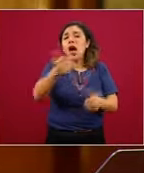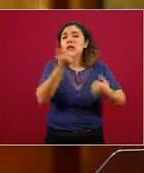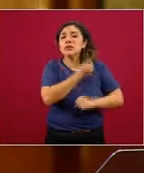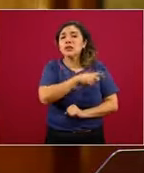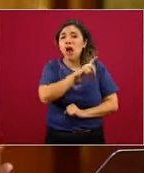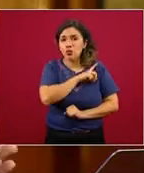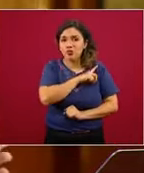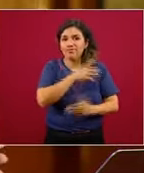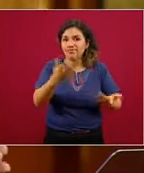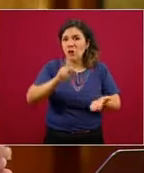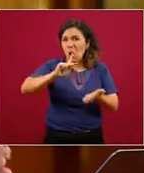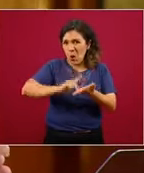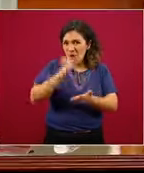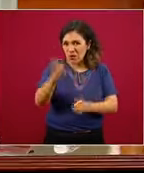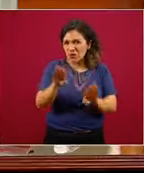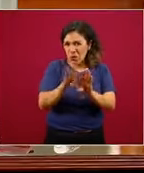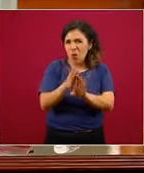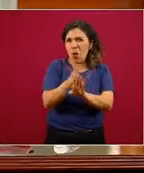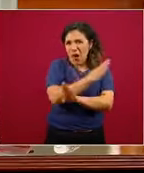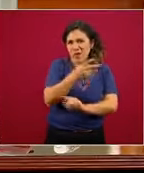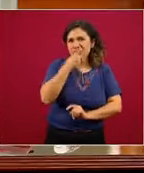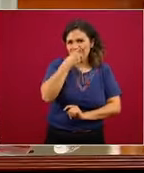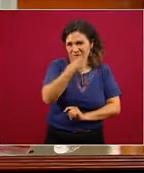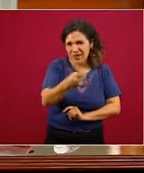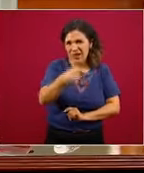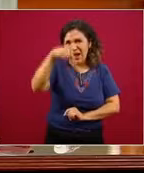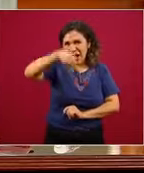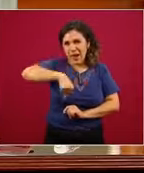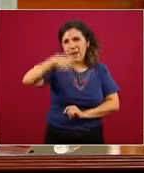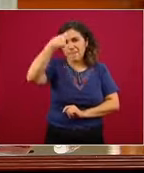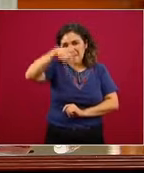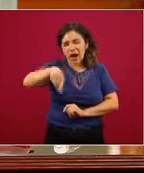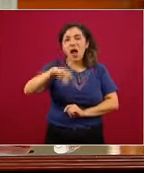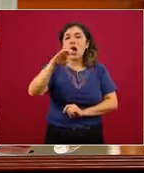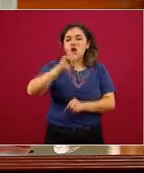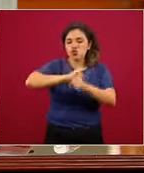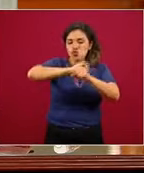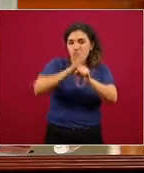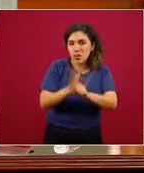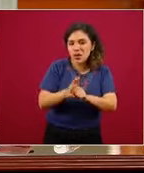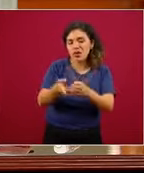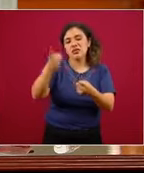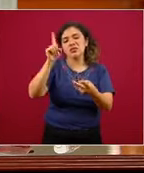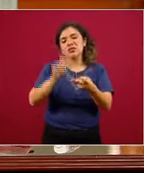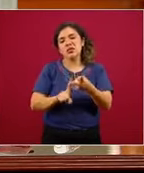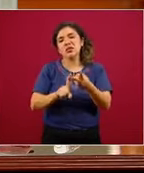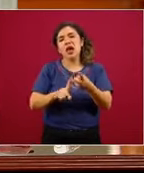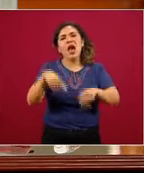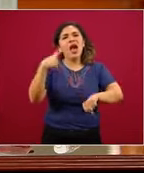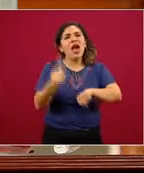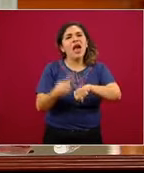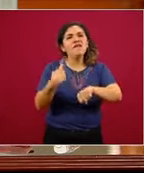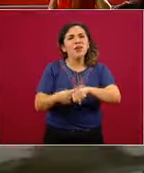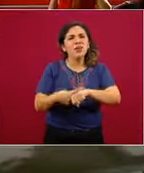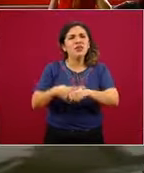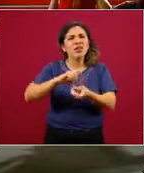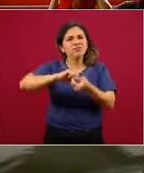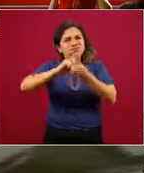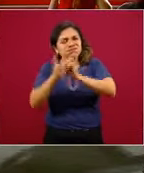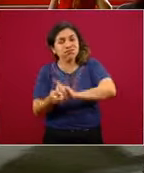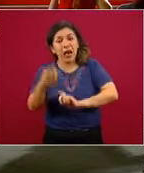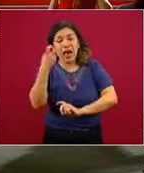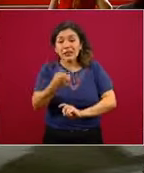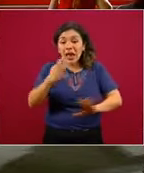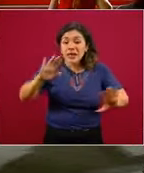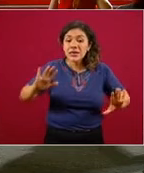salud. Nuevamente, como se ha comentado previamente para tanto COVID como para las enfermedades crónicas,